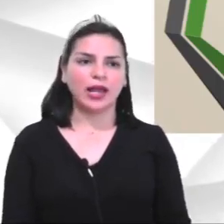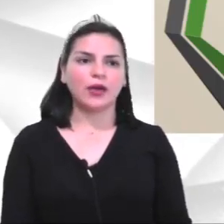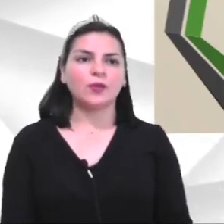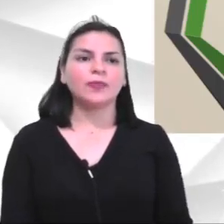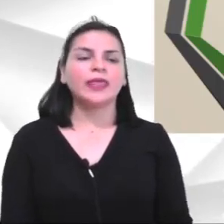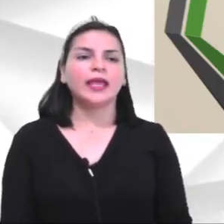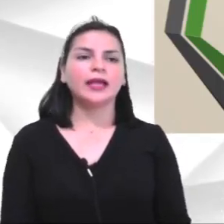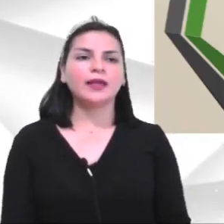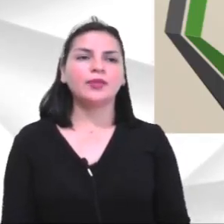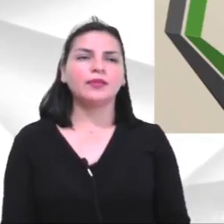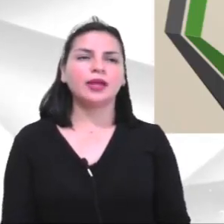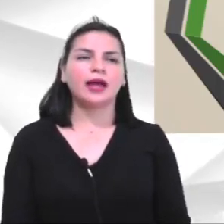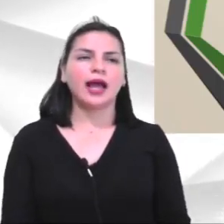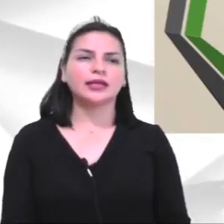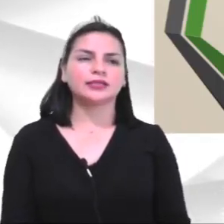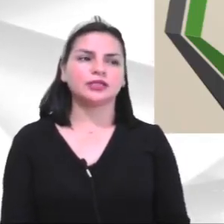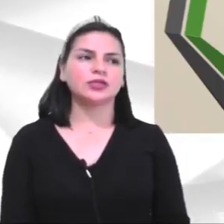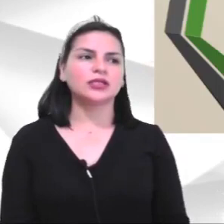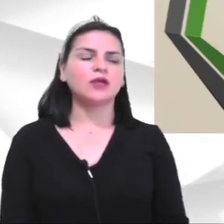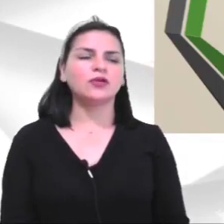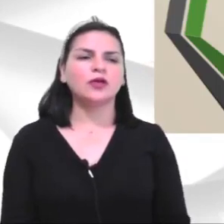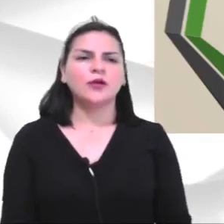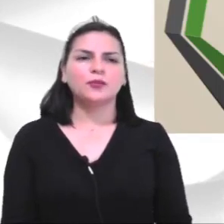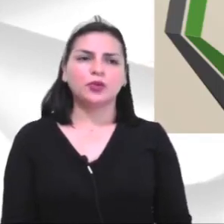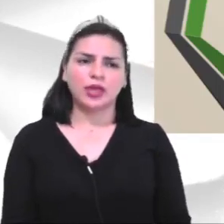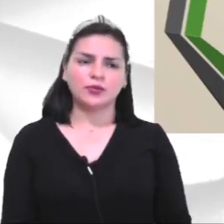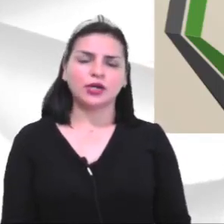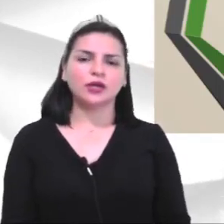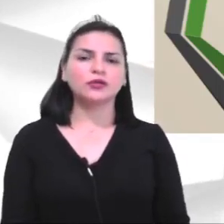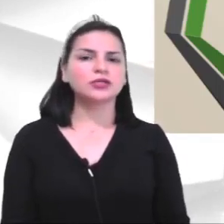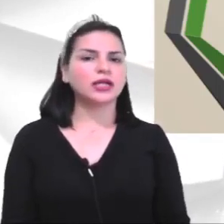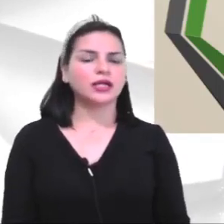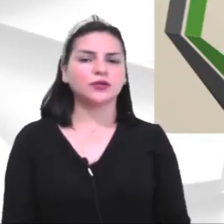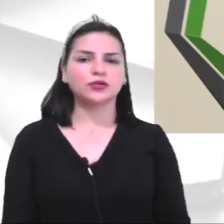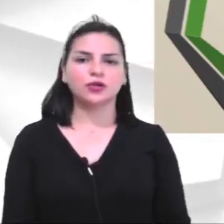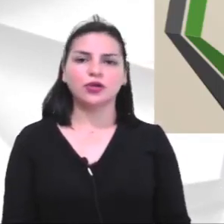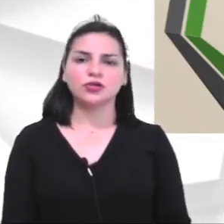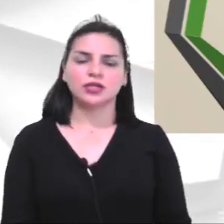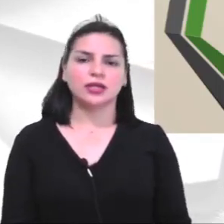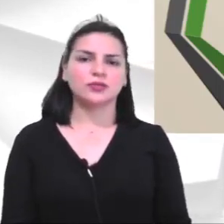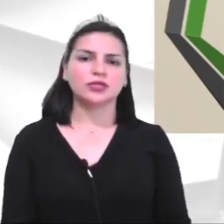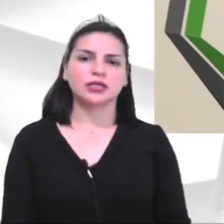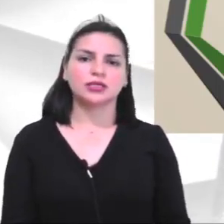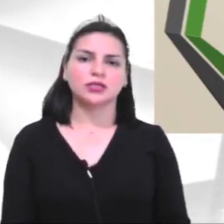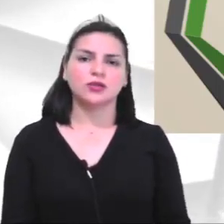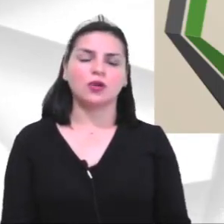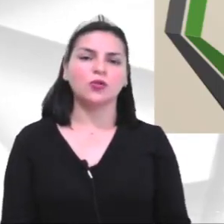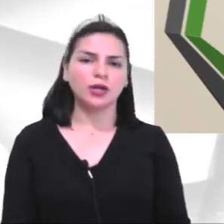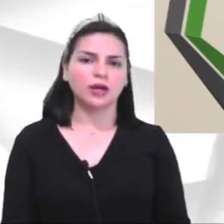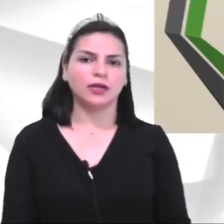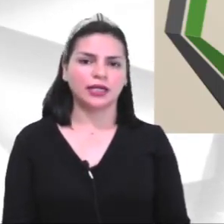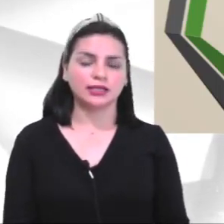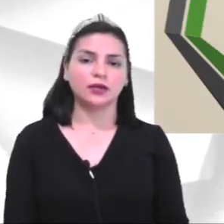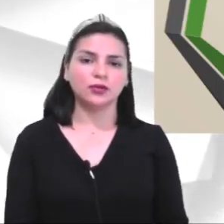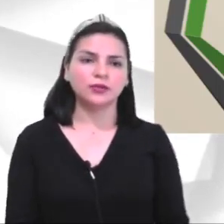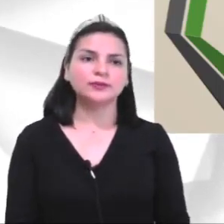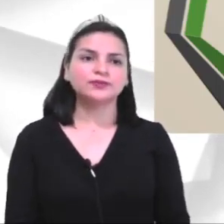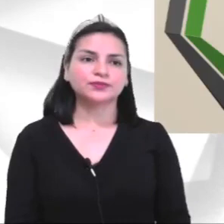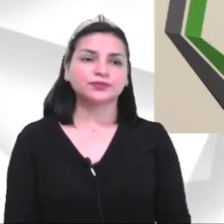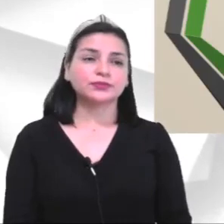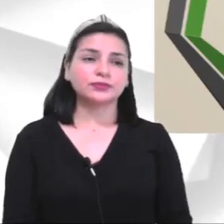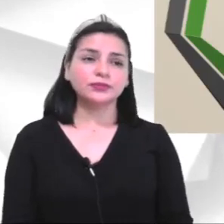de empleo. En la primera, acceso a salud, podemos reconocer que no todos tenemos acceso a una buena